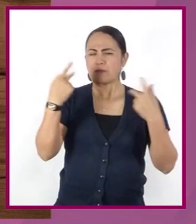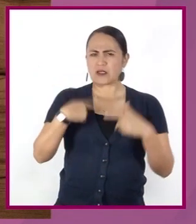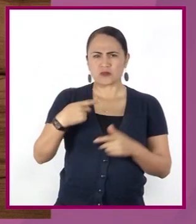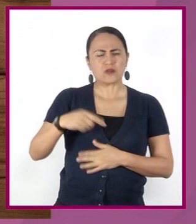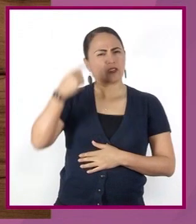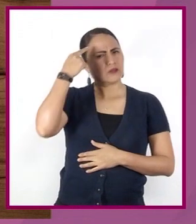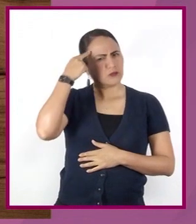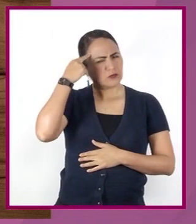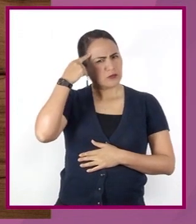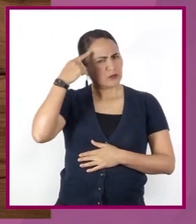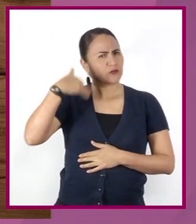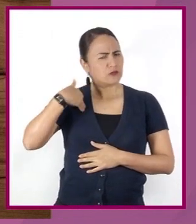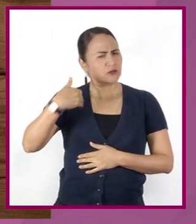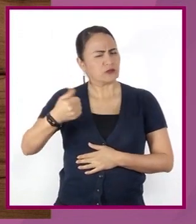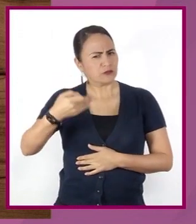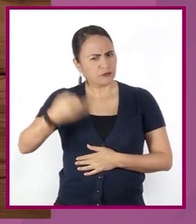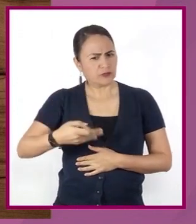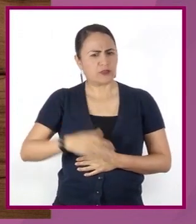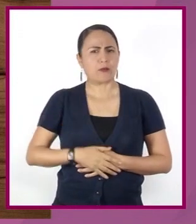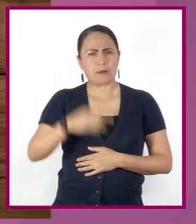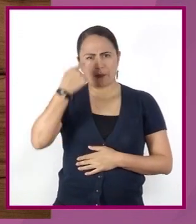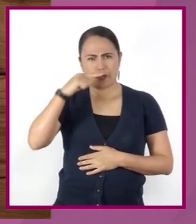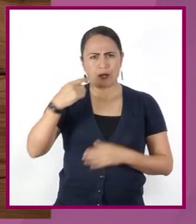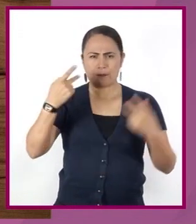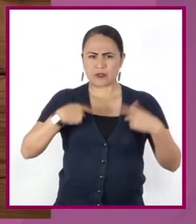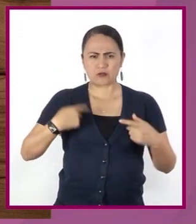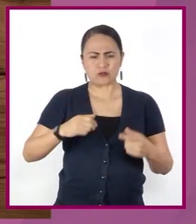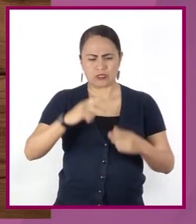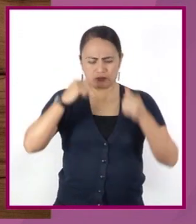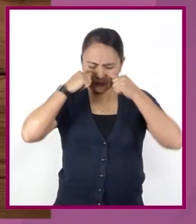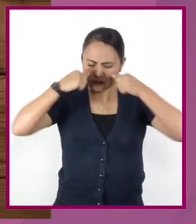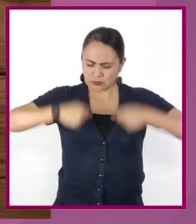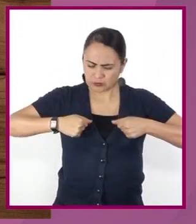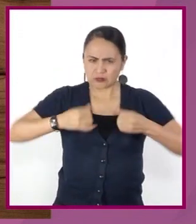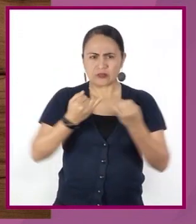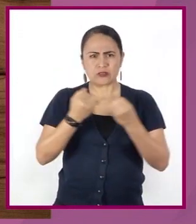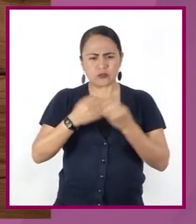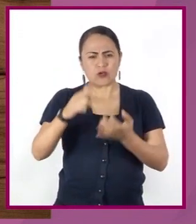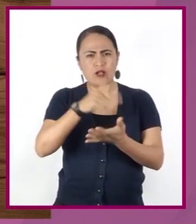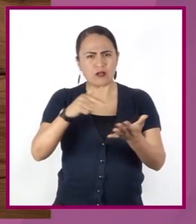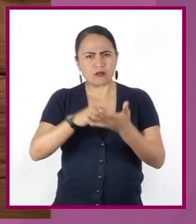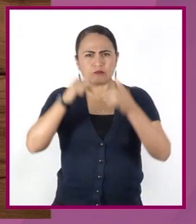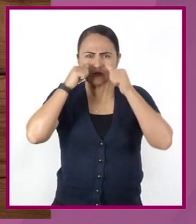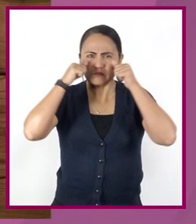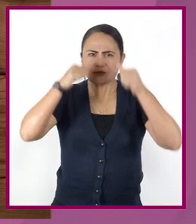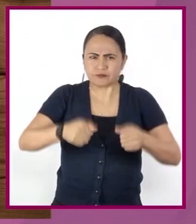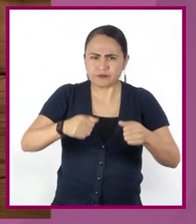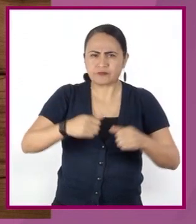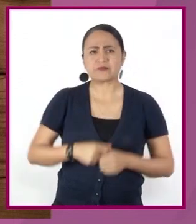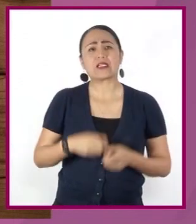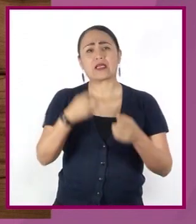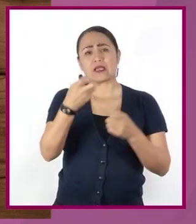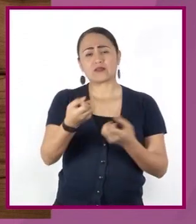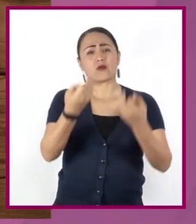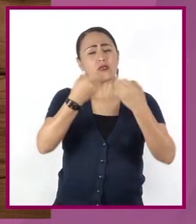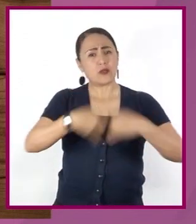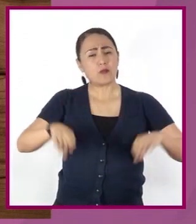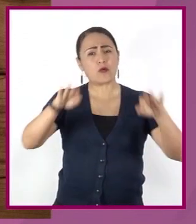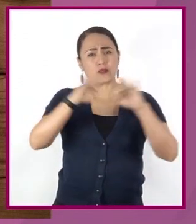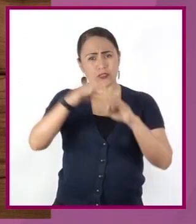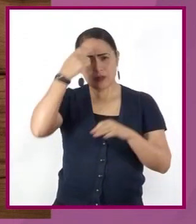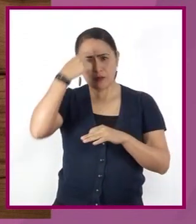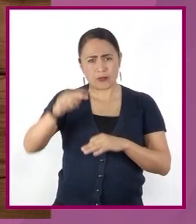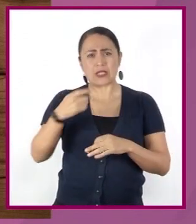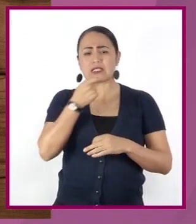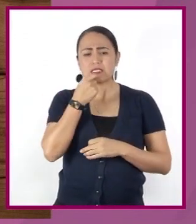e inteligentes para atender las necesidades propias del lugar y del momento. Fue un hecho importante para mejorar la educación